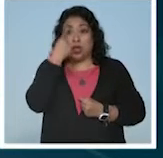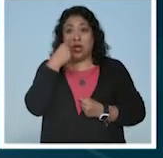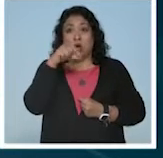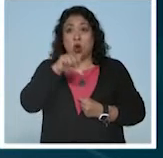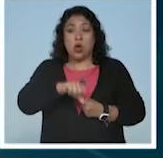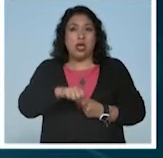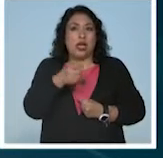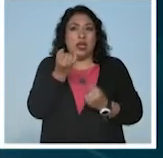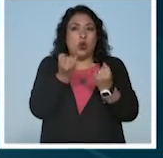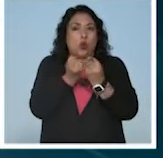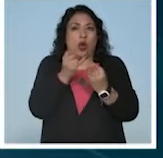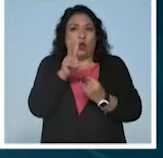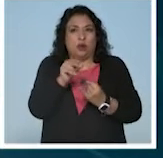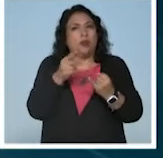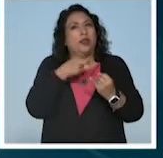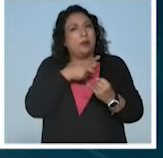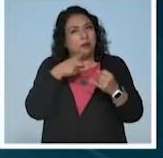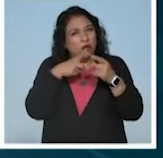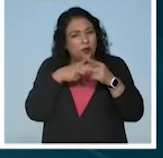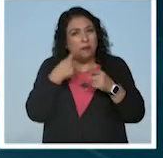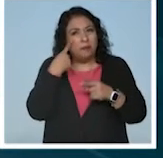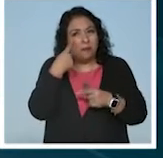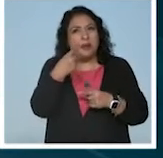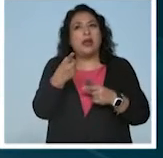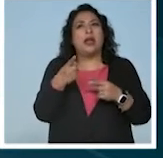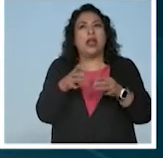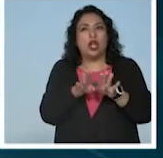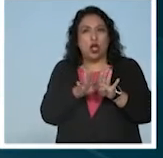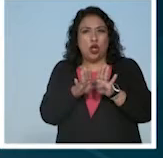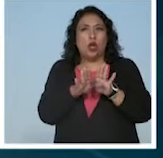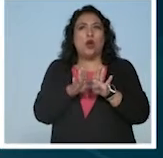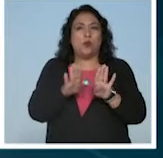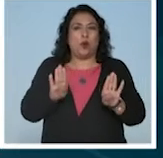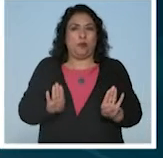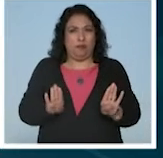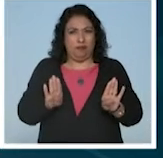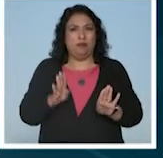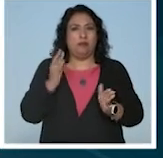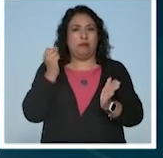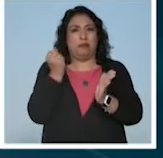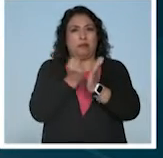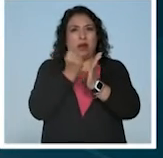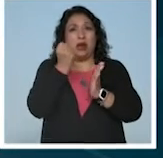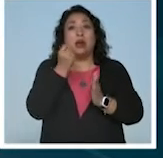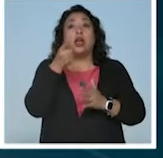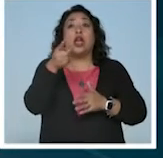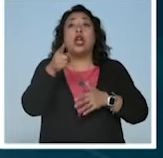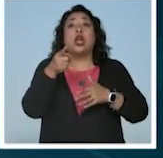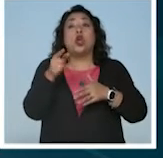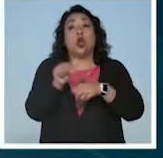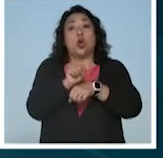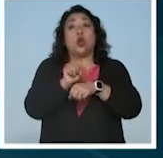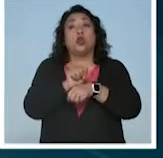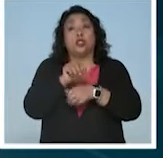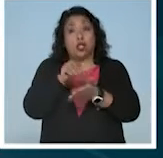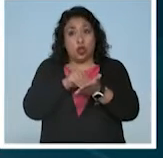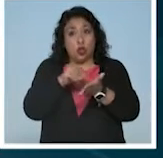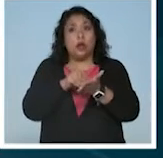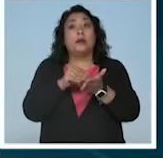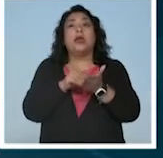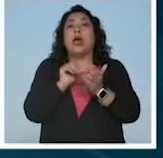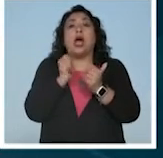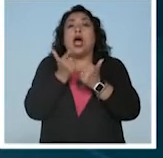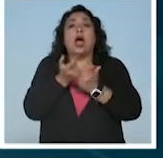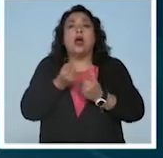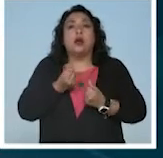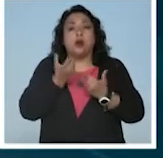tenemos que encontrar la manera de seguirle dando el carácter de marca y hacer que el auto siga siga comunicando